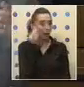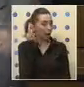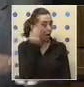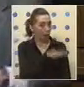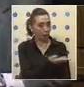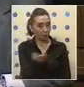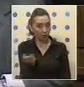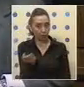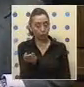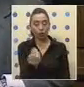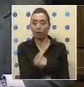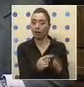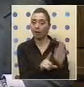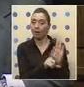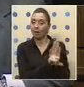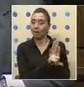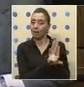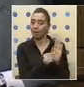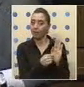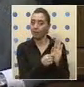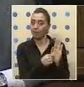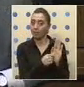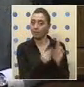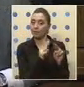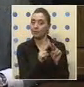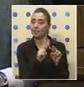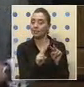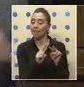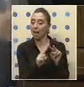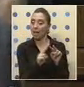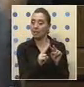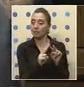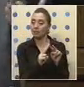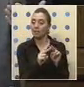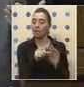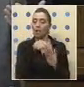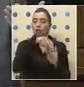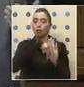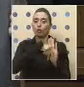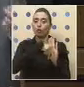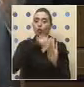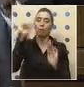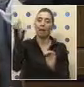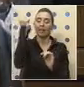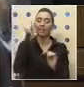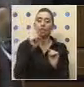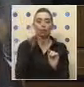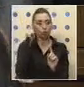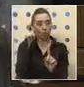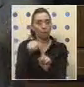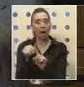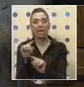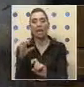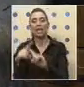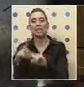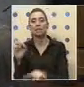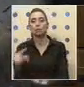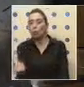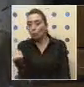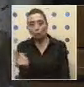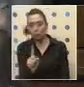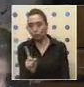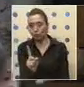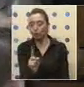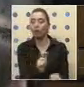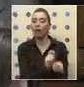que la legislación se hace como norma genérica, no se hace para las excepciones, y por lo tanto lo que tenemos que hacer